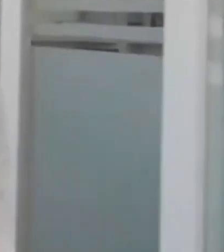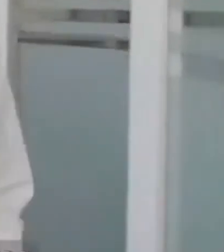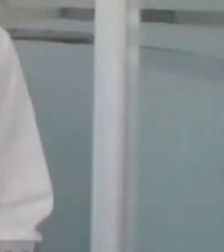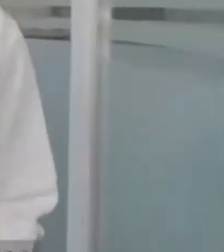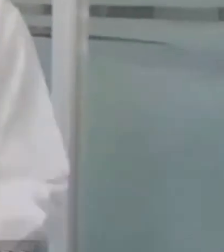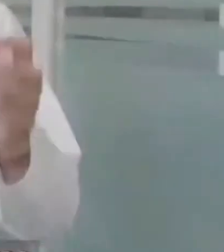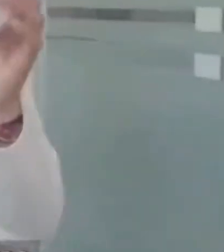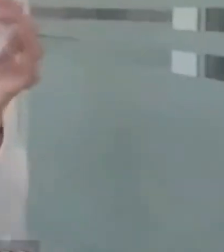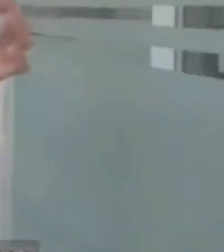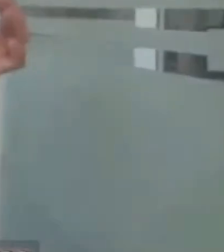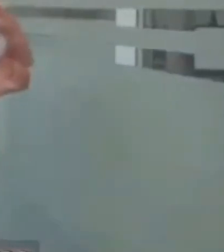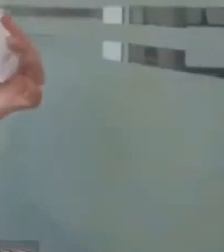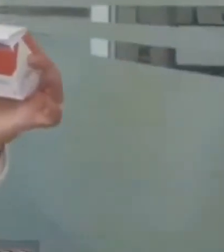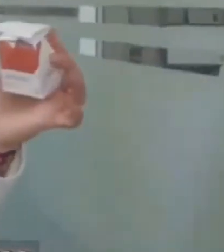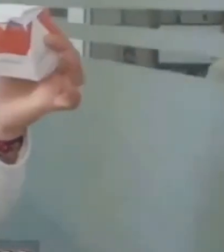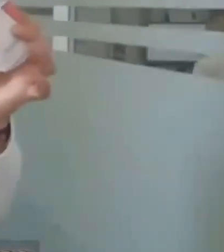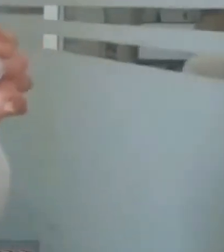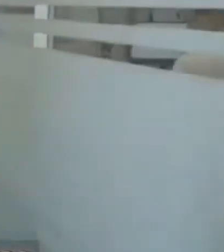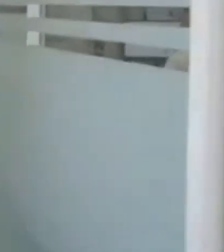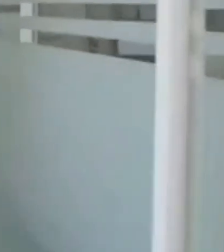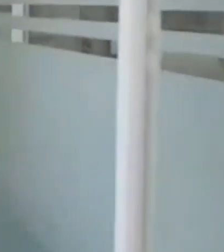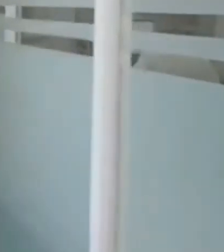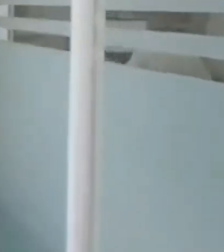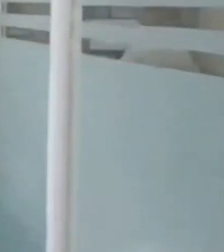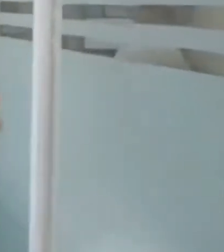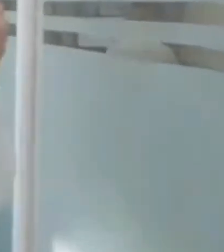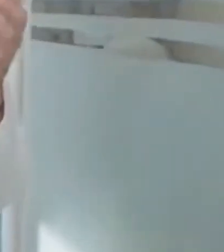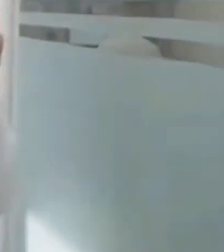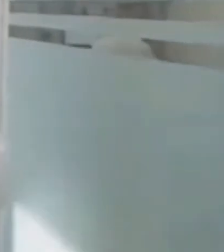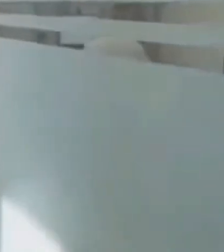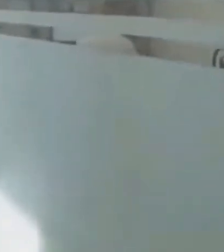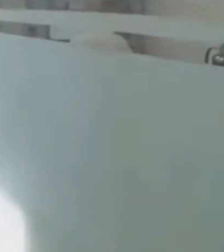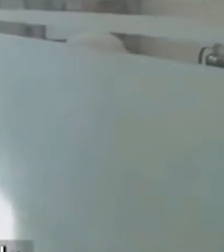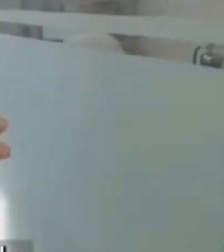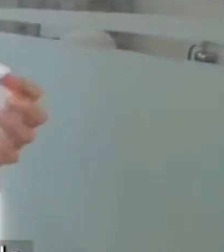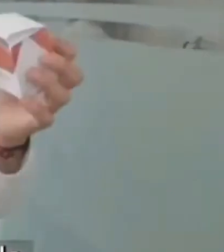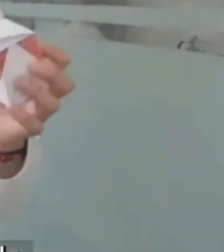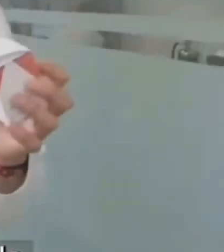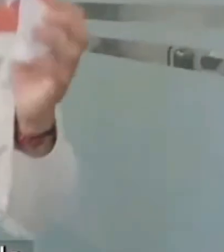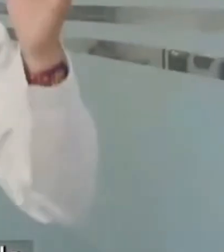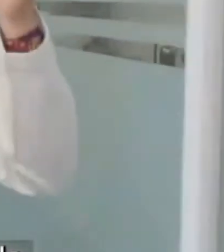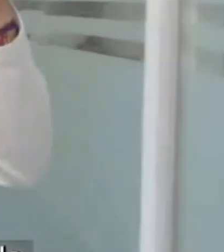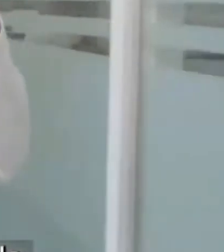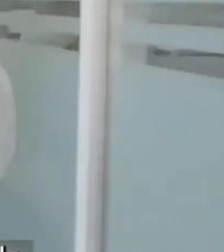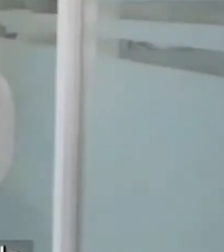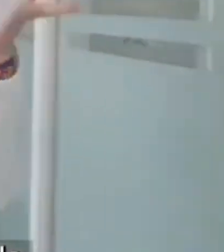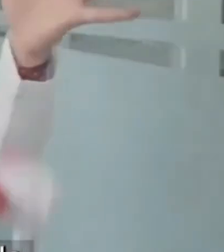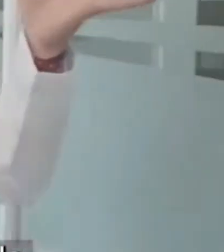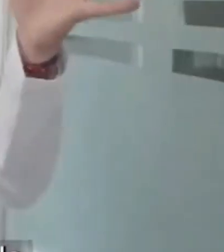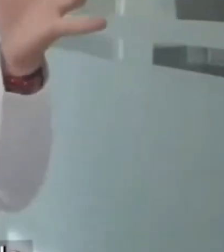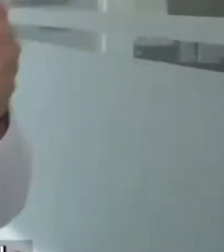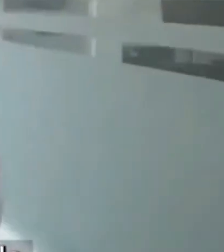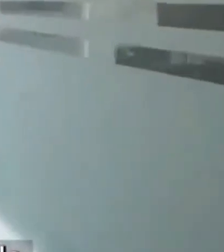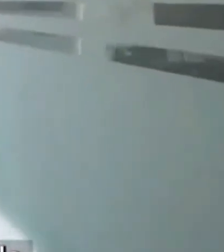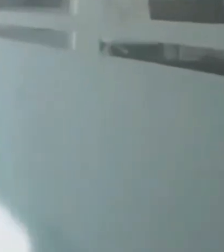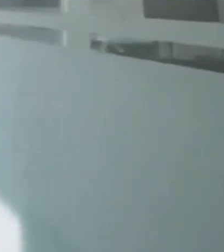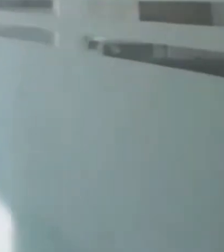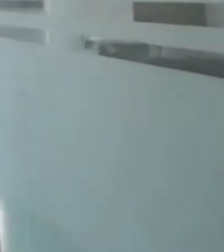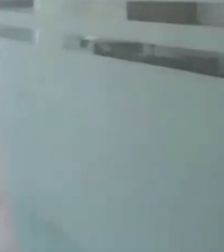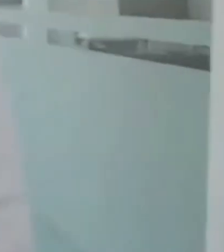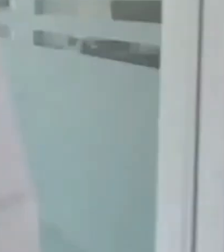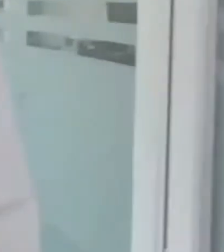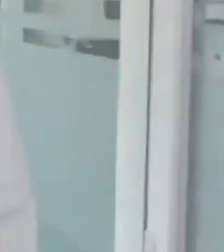salud, eviten la prescripción de estos productos. A distribuidores y farmacias, retírenlos inmediatamente del mercado.